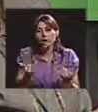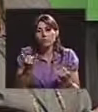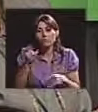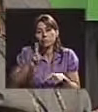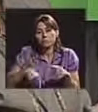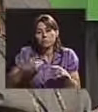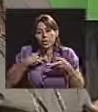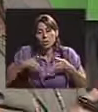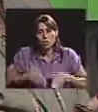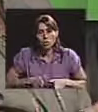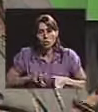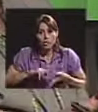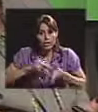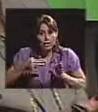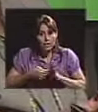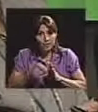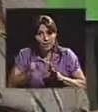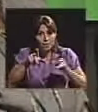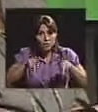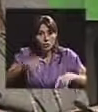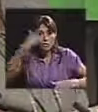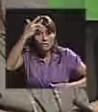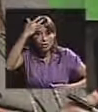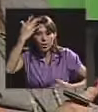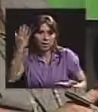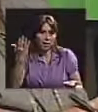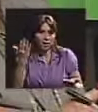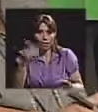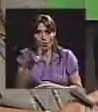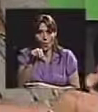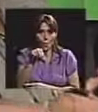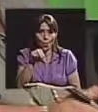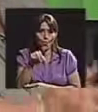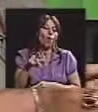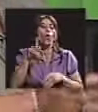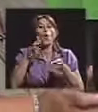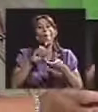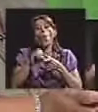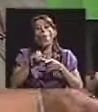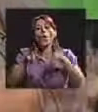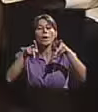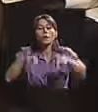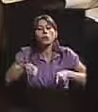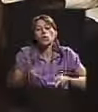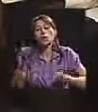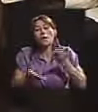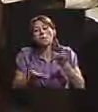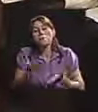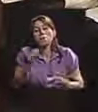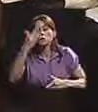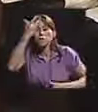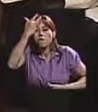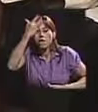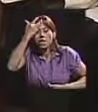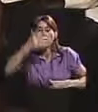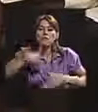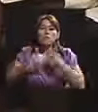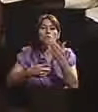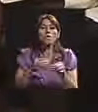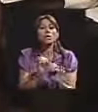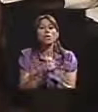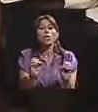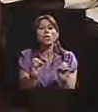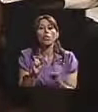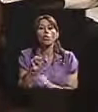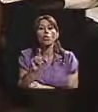necesariamente podemos decir nosotros que está enferma. Una persona pudo haber perdido su útero por una enfermedad, queda